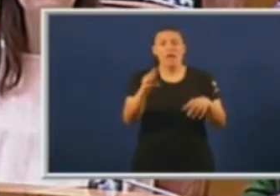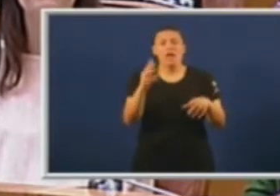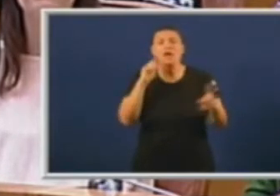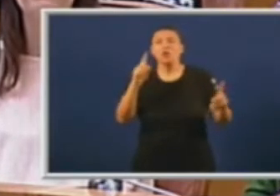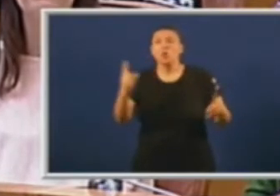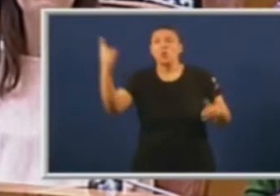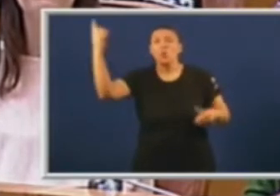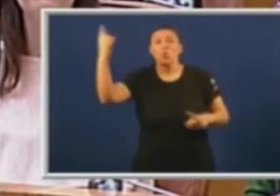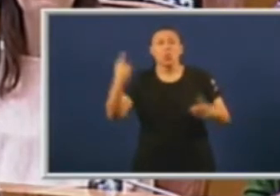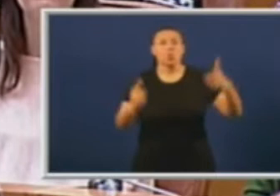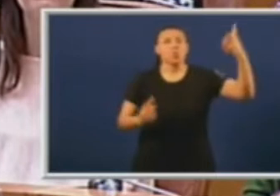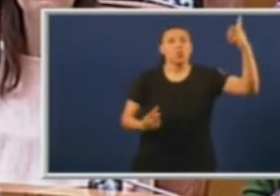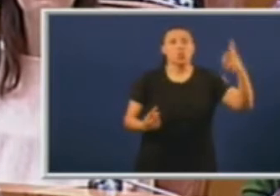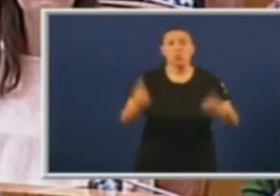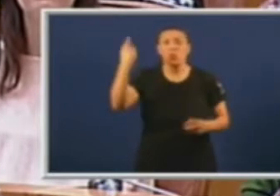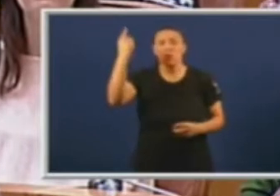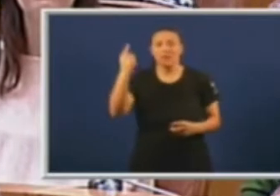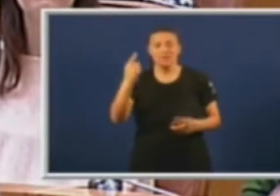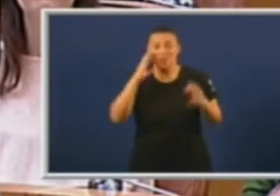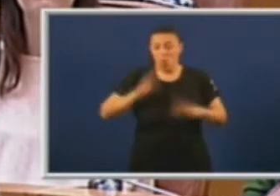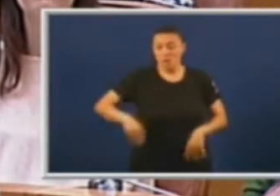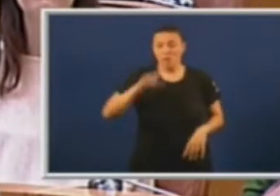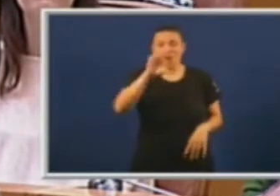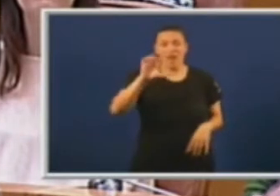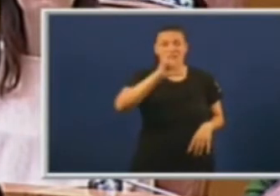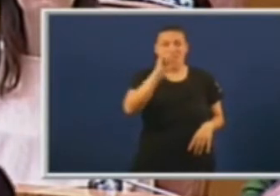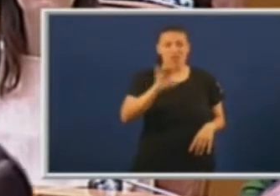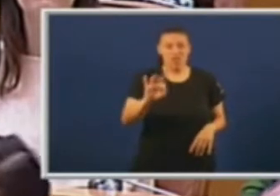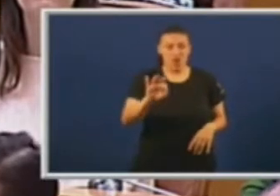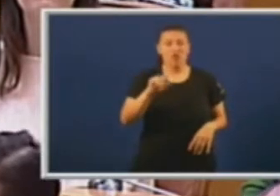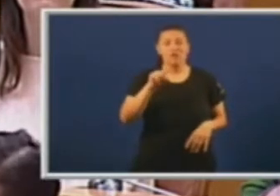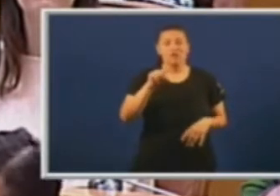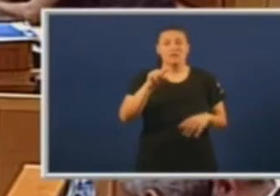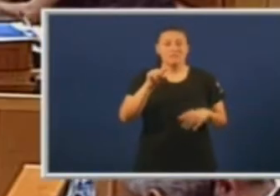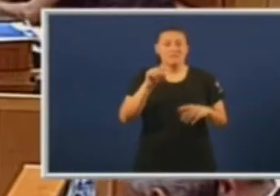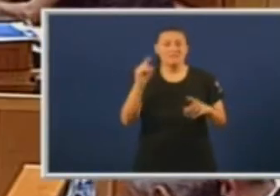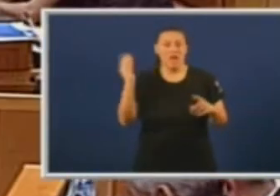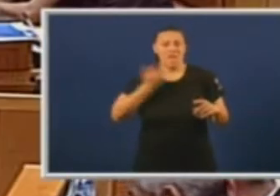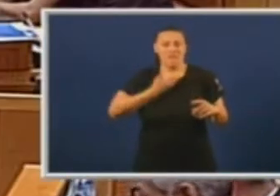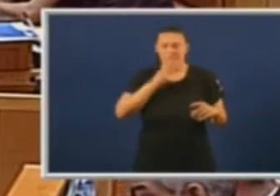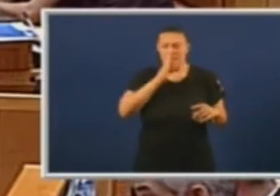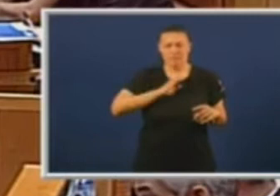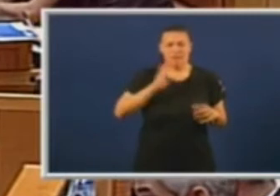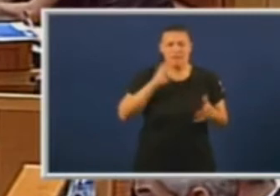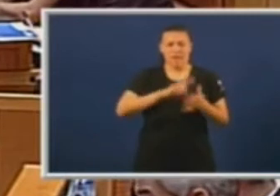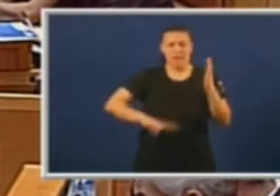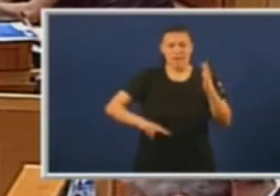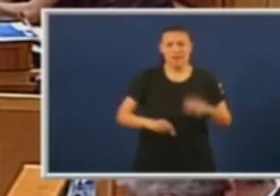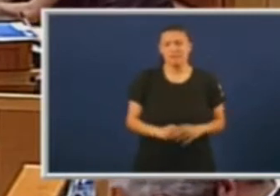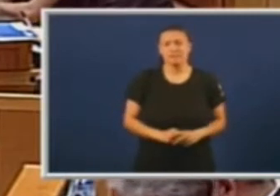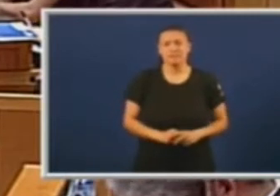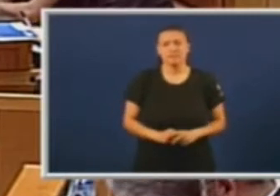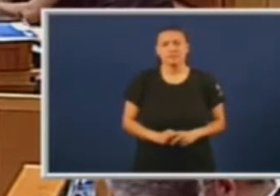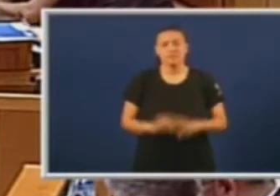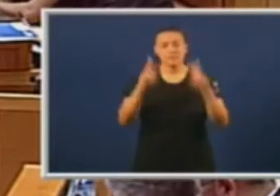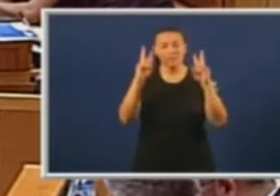O último, a operación Lezo, que salpica directamente os intereses de Galiza. Por certo, sobre